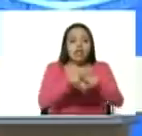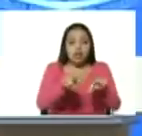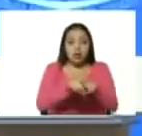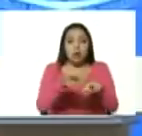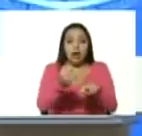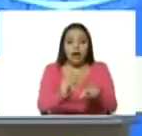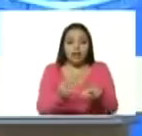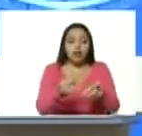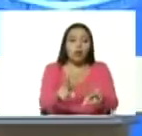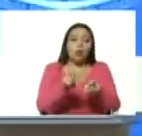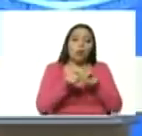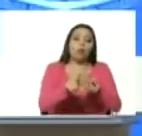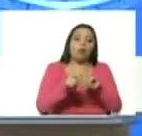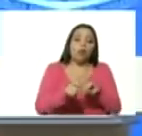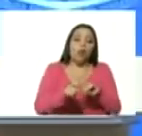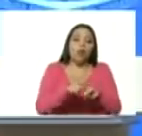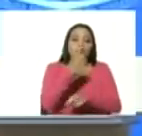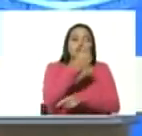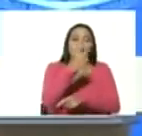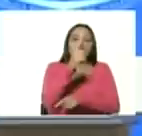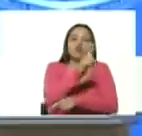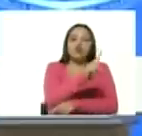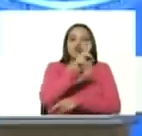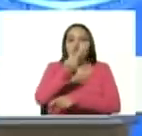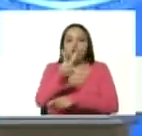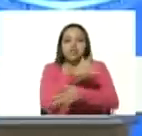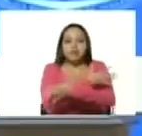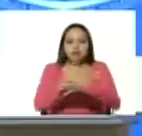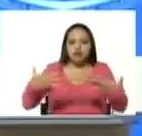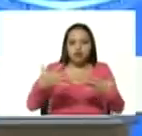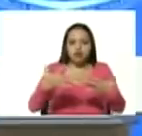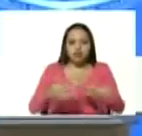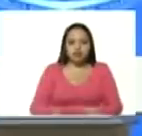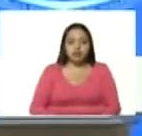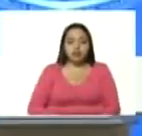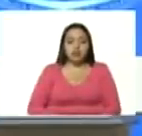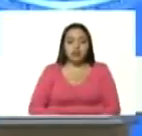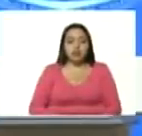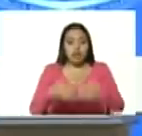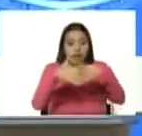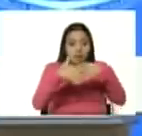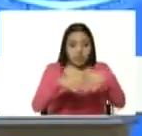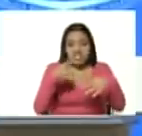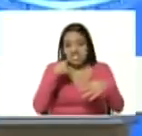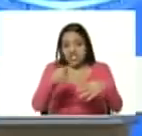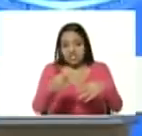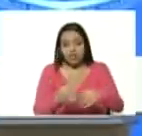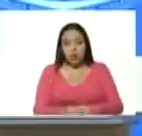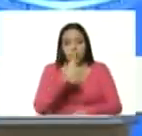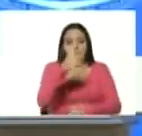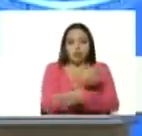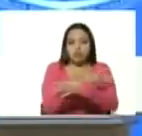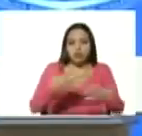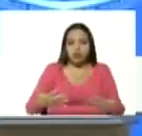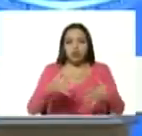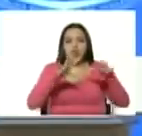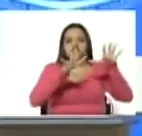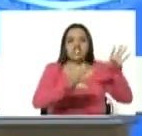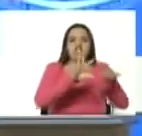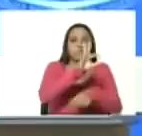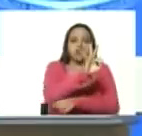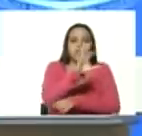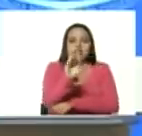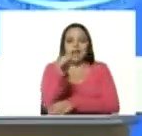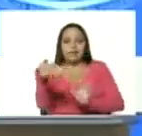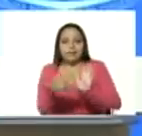les estaba cobrando 12 millones más. Esta empresa cuesta, según ellos dicen, 1.930.000 dólares, la